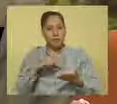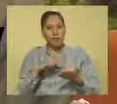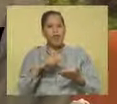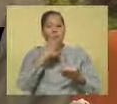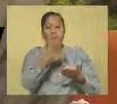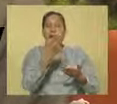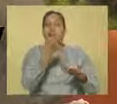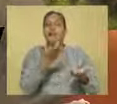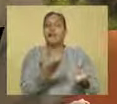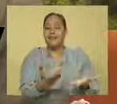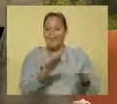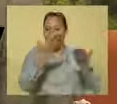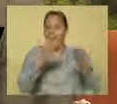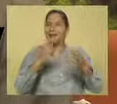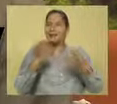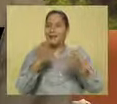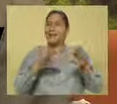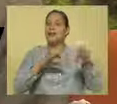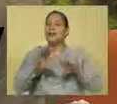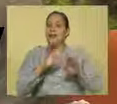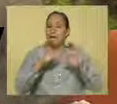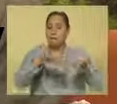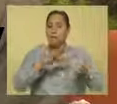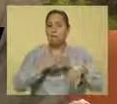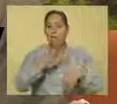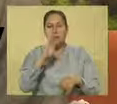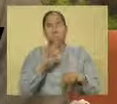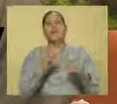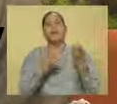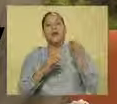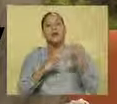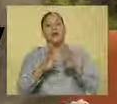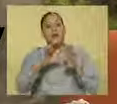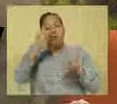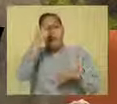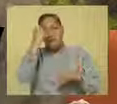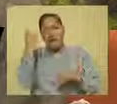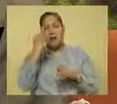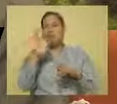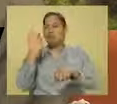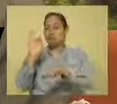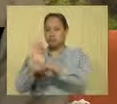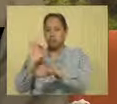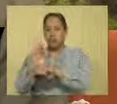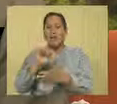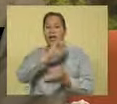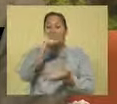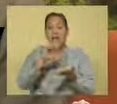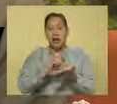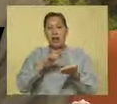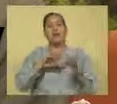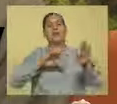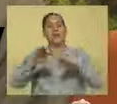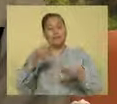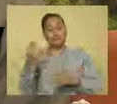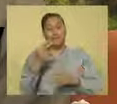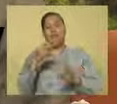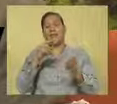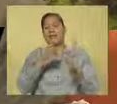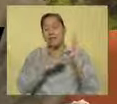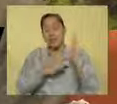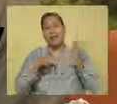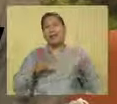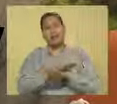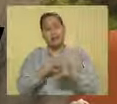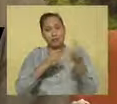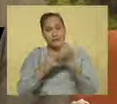la inversión con nuevos proyectos productivos, con nuevas facilidades. Hay que reformar la ley laboral para dinamizarlo o